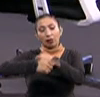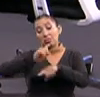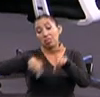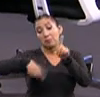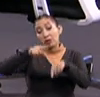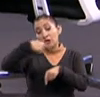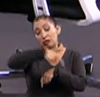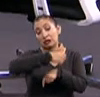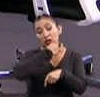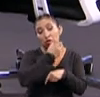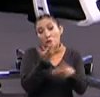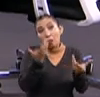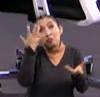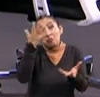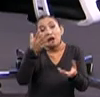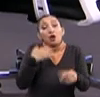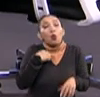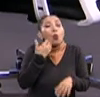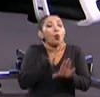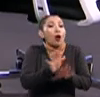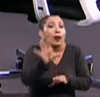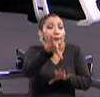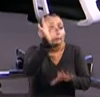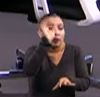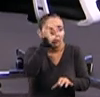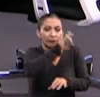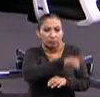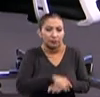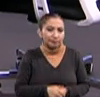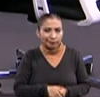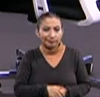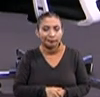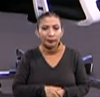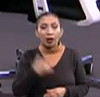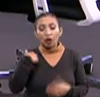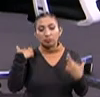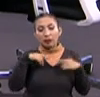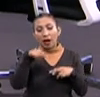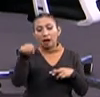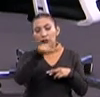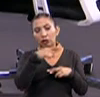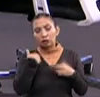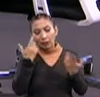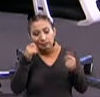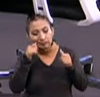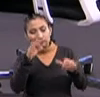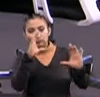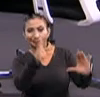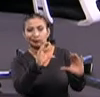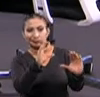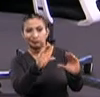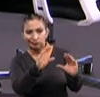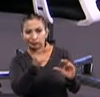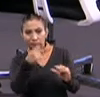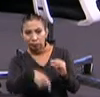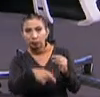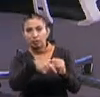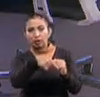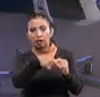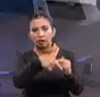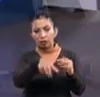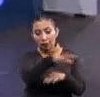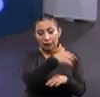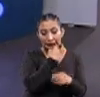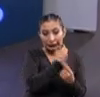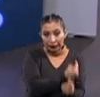depende de lo que quiera el niño hacer y bueno, pues es bastante complicado. Yo creo que los maestros que se dediquen a la enseñanza desde